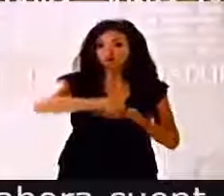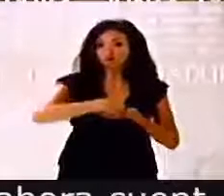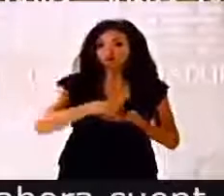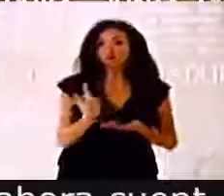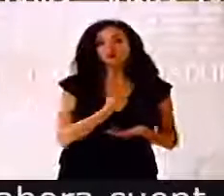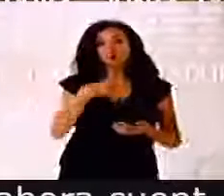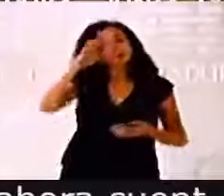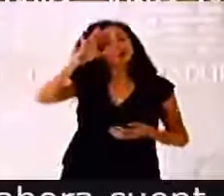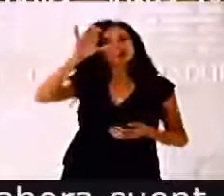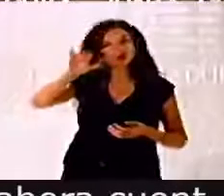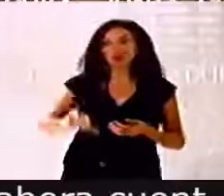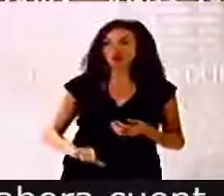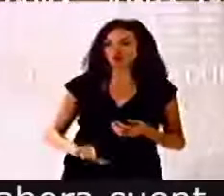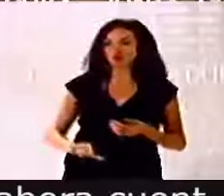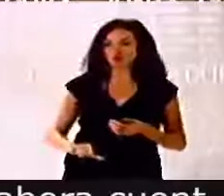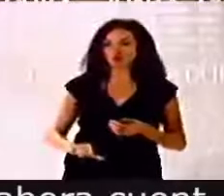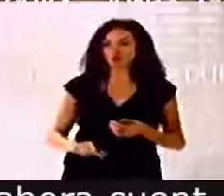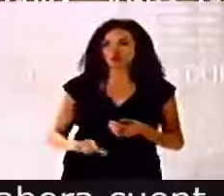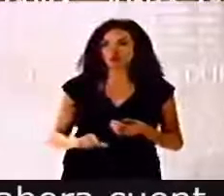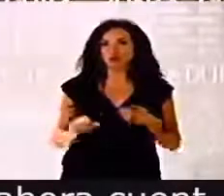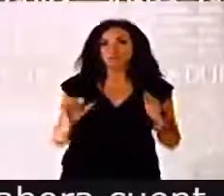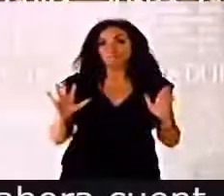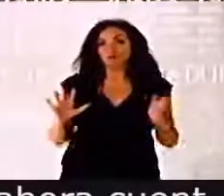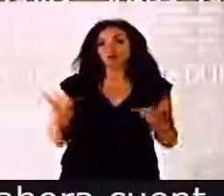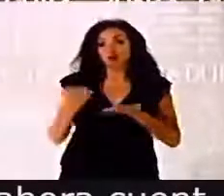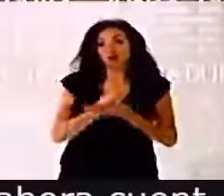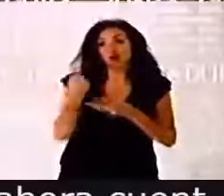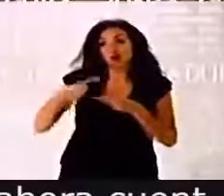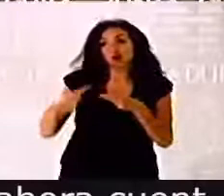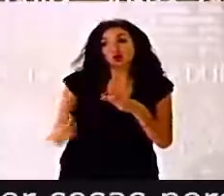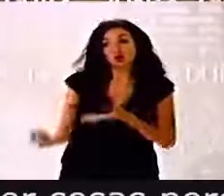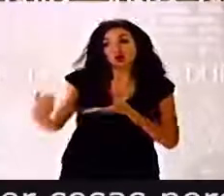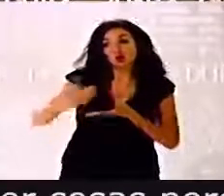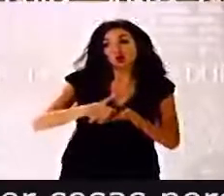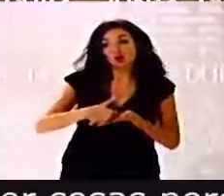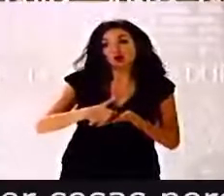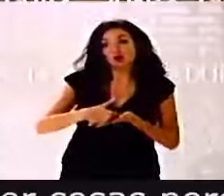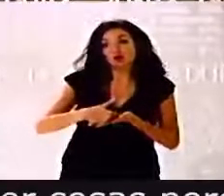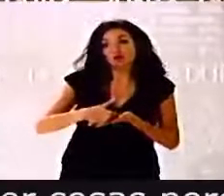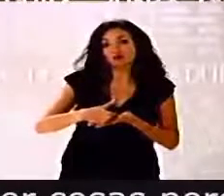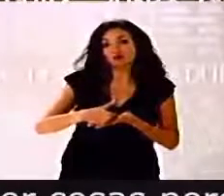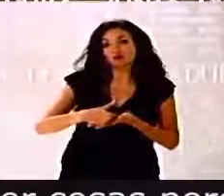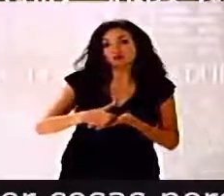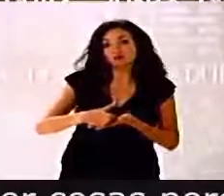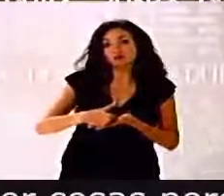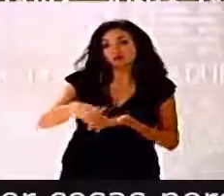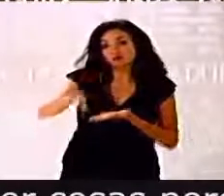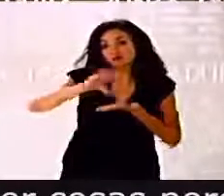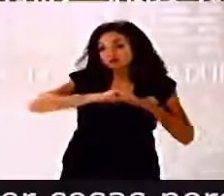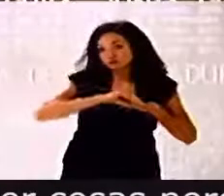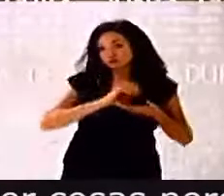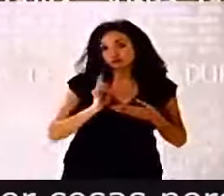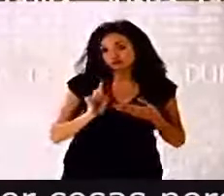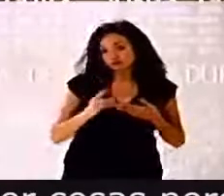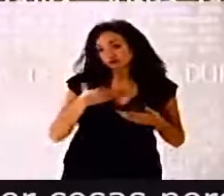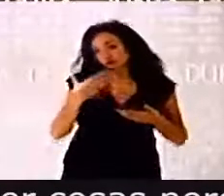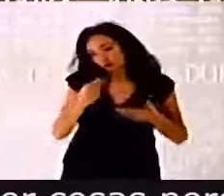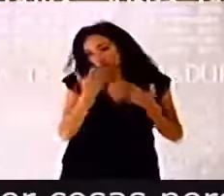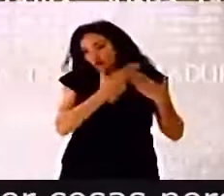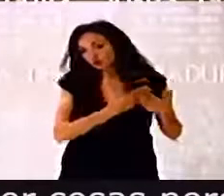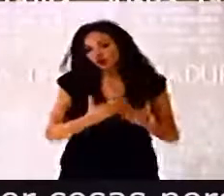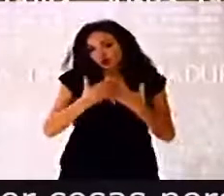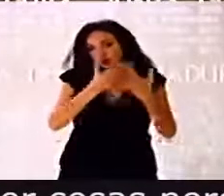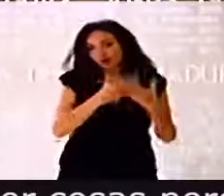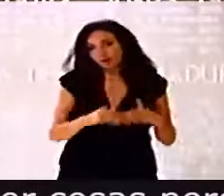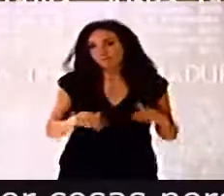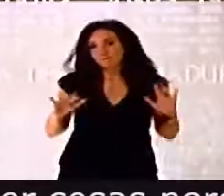escuchando a los grupos políticos, pero no todas las cosas que ellos propongan las vamos a materializar. Las podemos estudiar, pero no